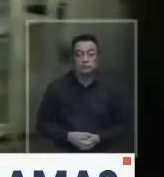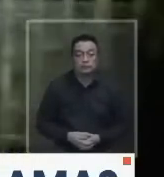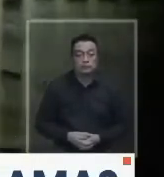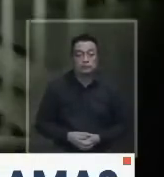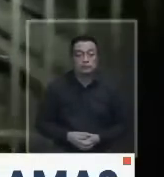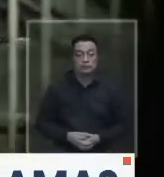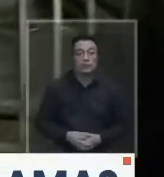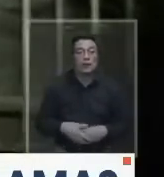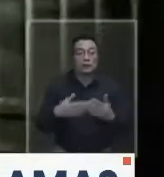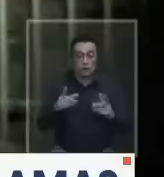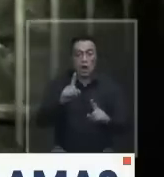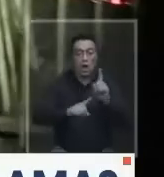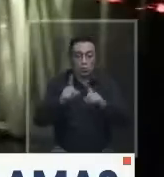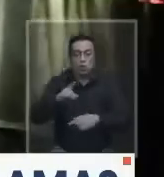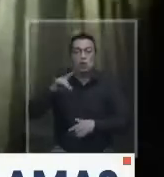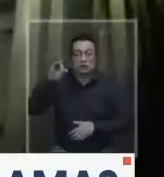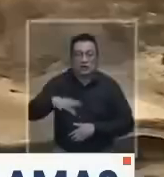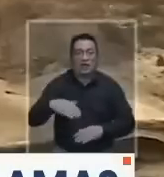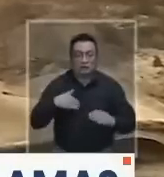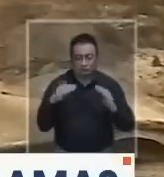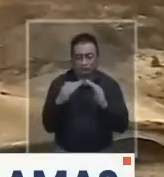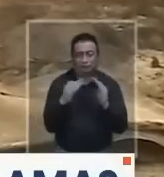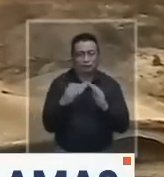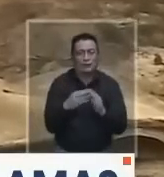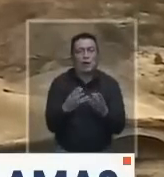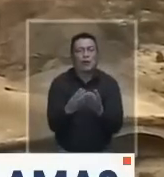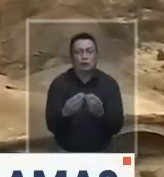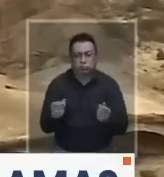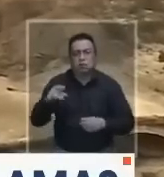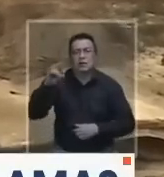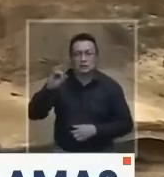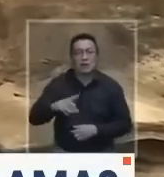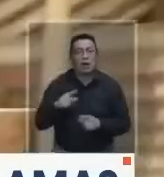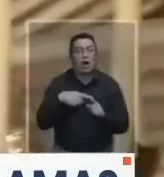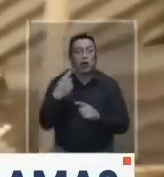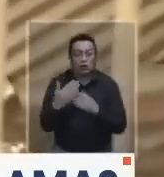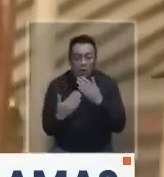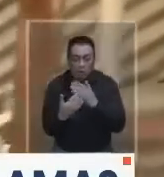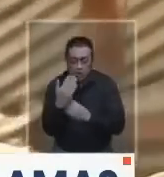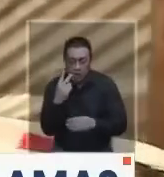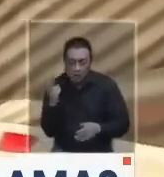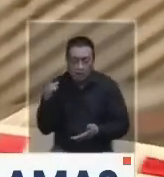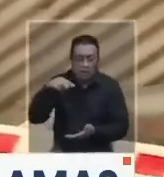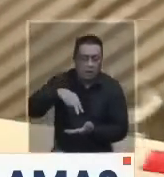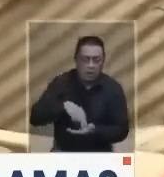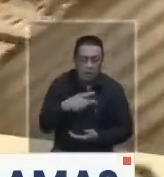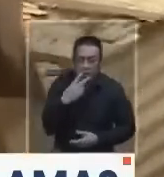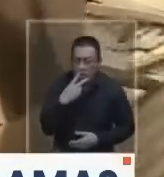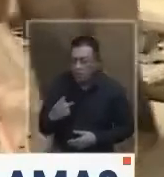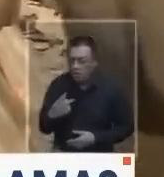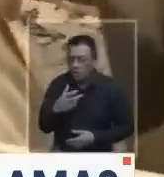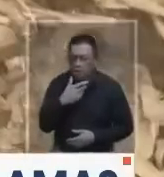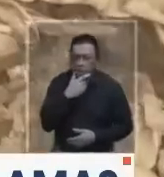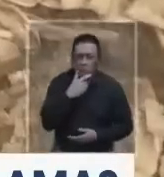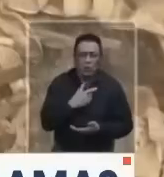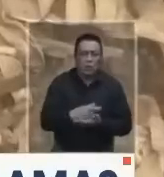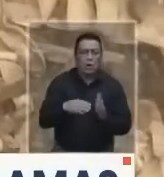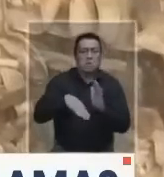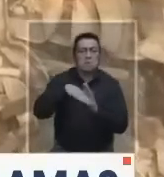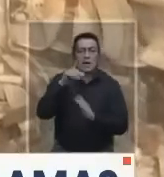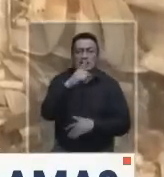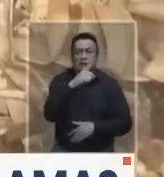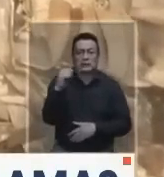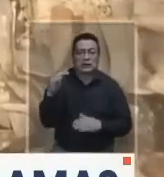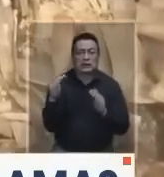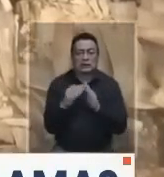algunos vecinos sabían que de sus hogares ya no quedaba nada otros lo confirmaron esta mañana solo aquí hay más de 100 casas totalmente